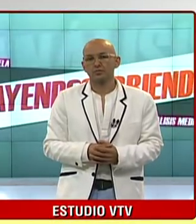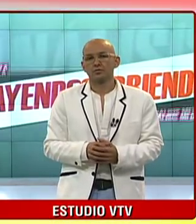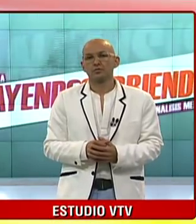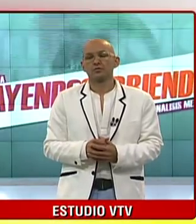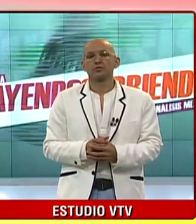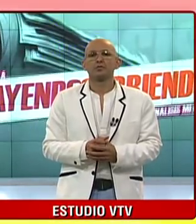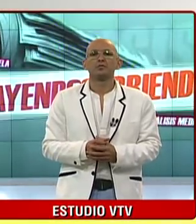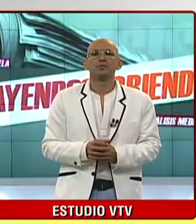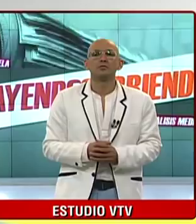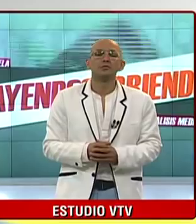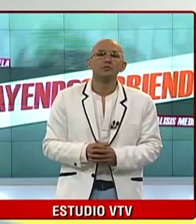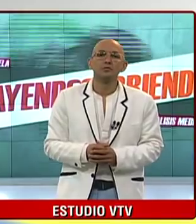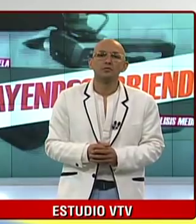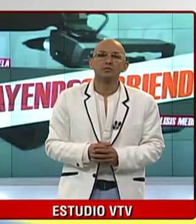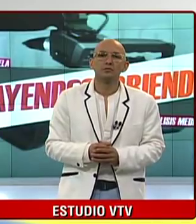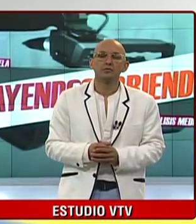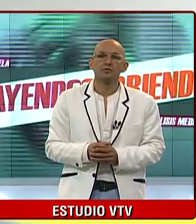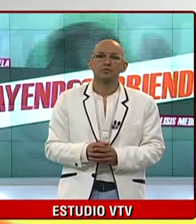a profundidad,